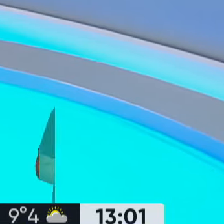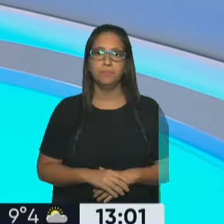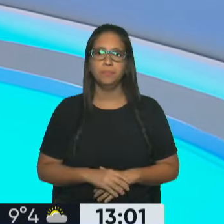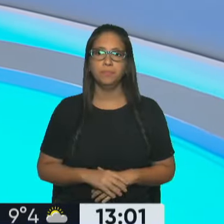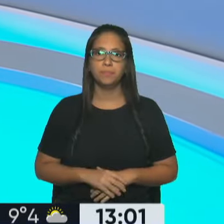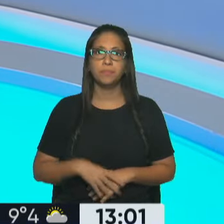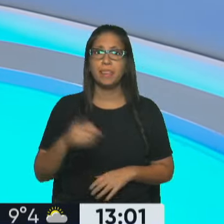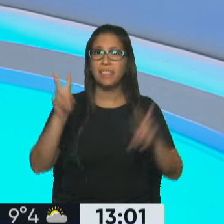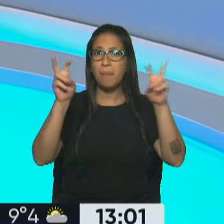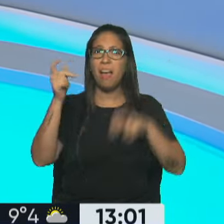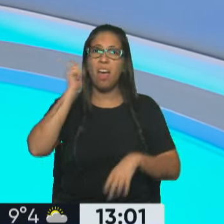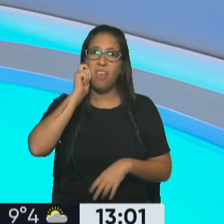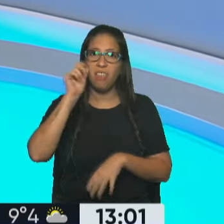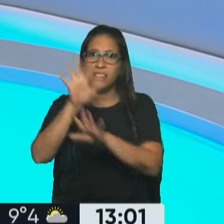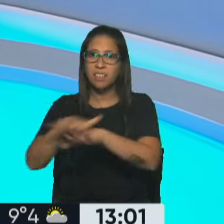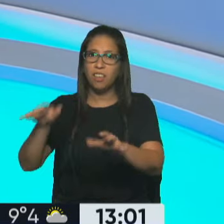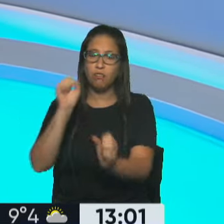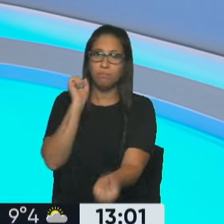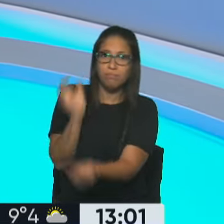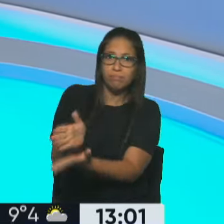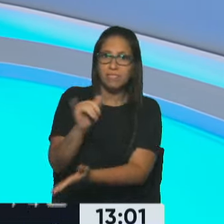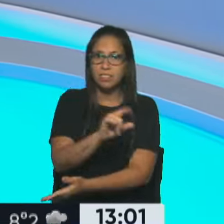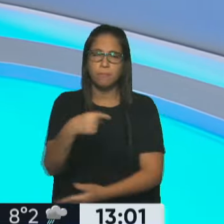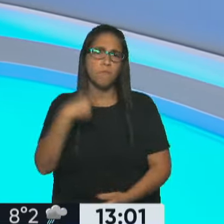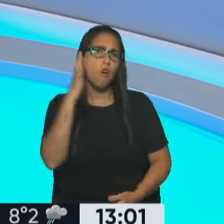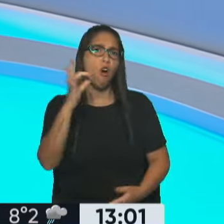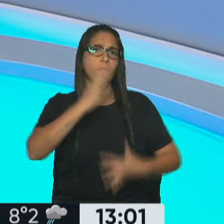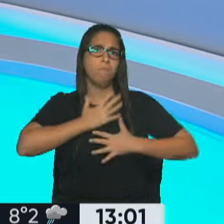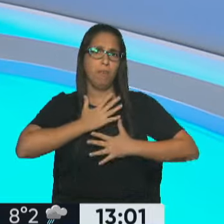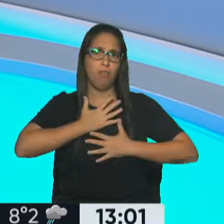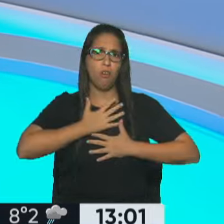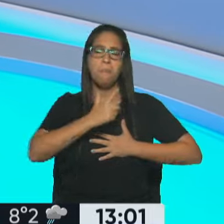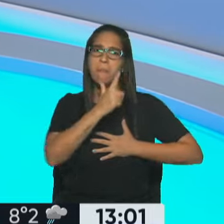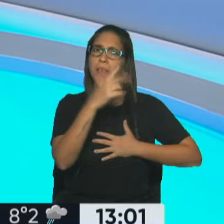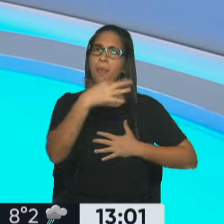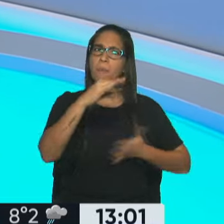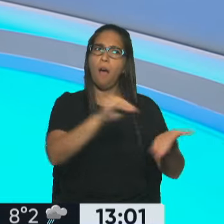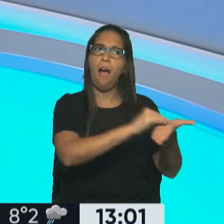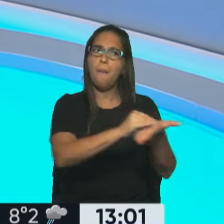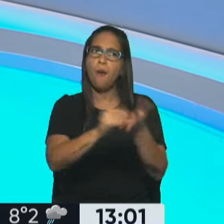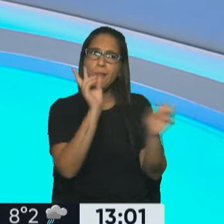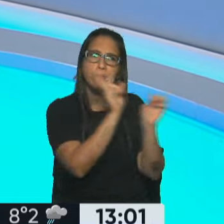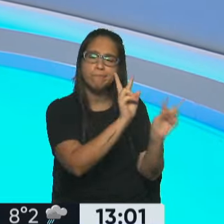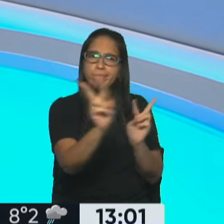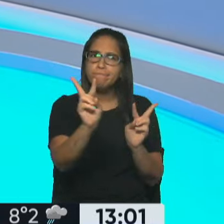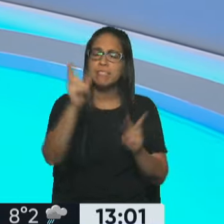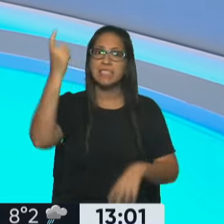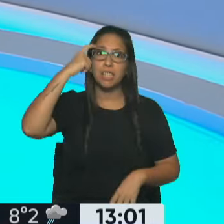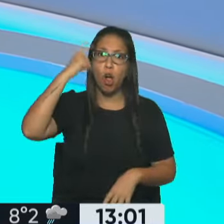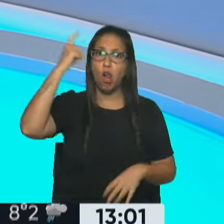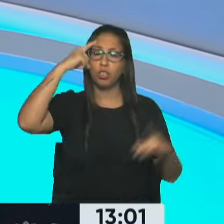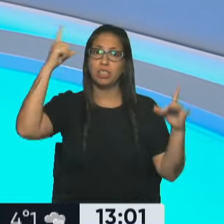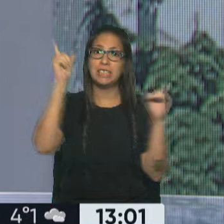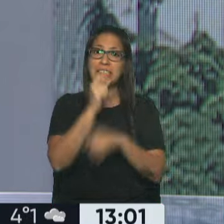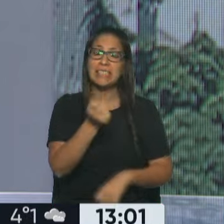me parece a mí, y esto es una opinión personal, creo que hay que escuchar también no solamente a los abogados, sino a los psicólogos, a los psiquiatras,